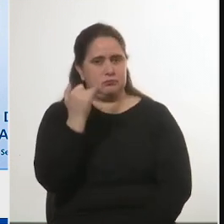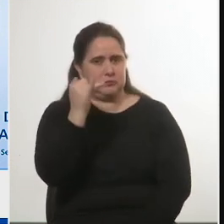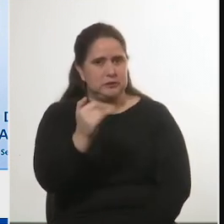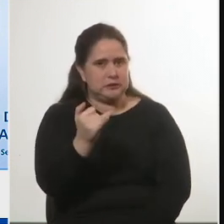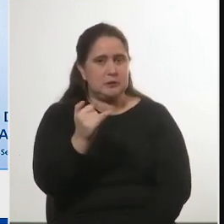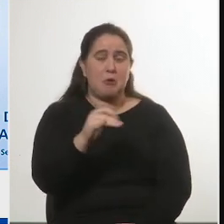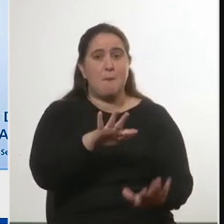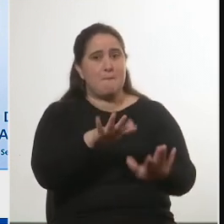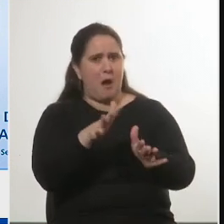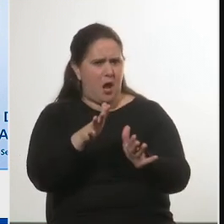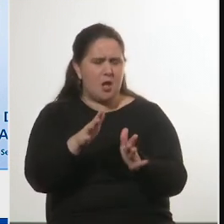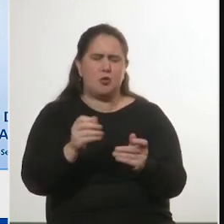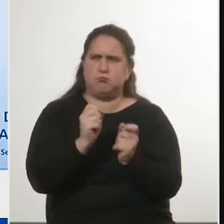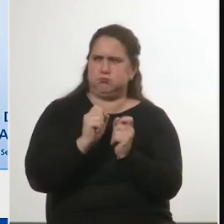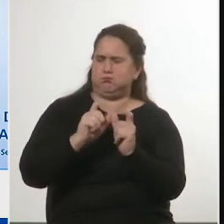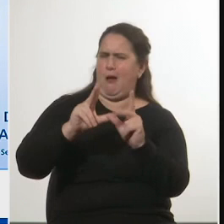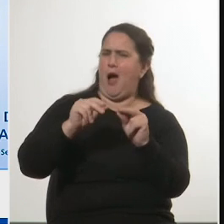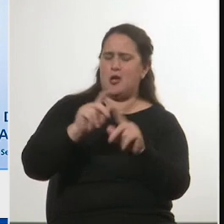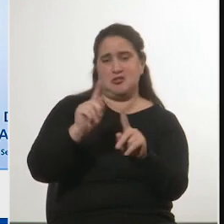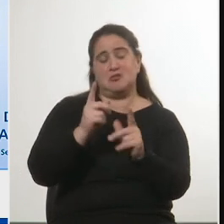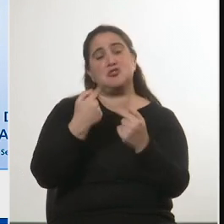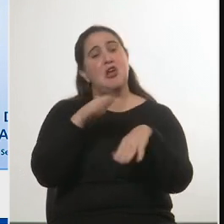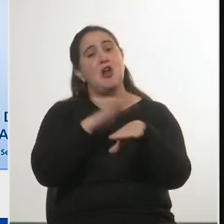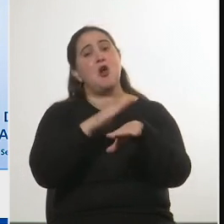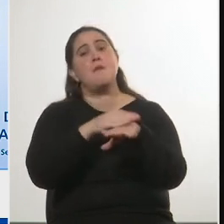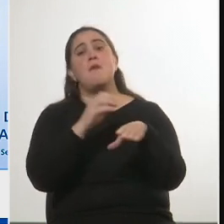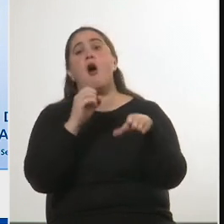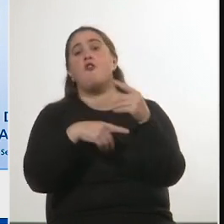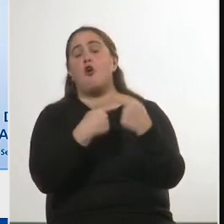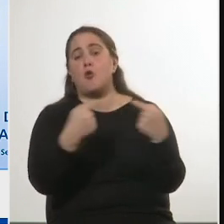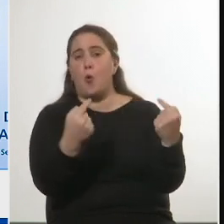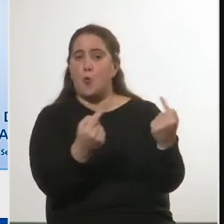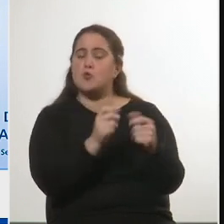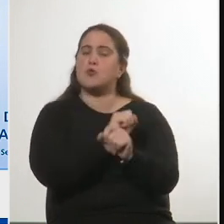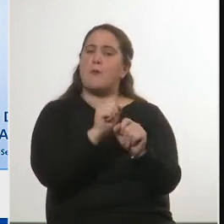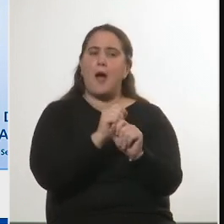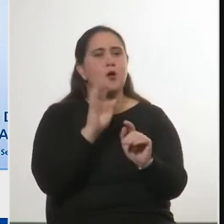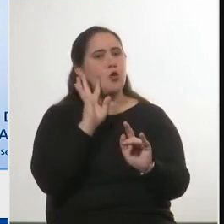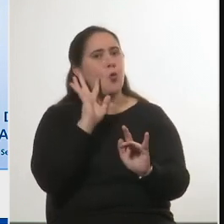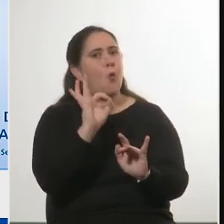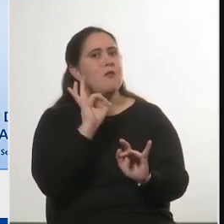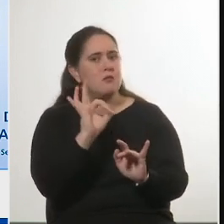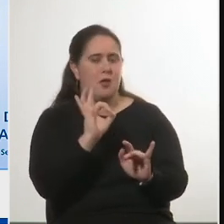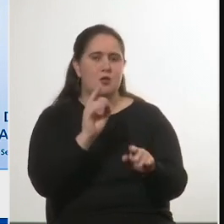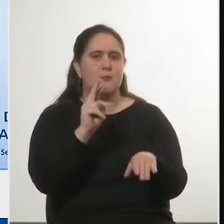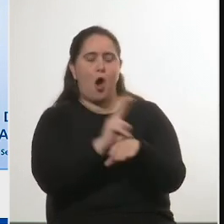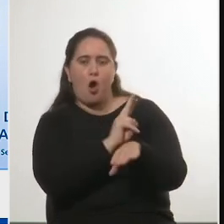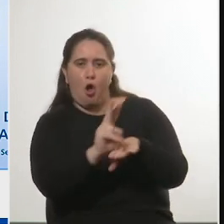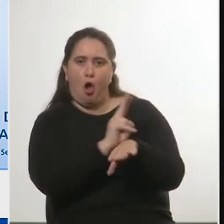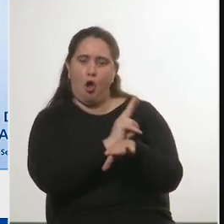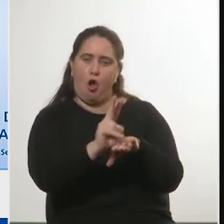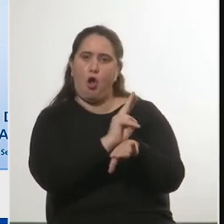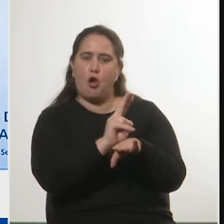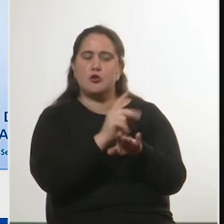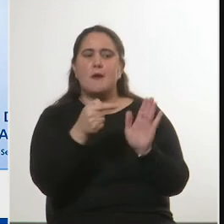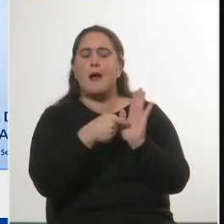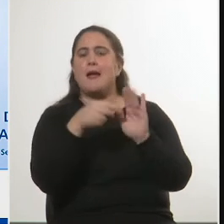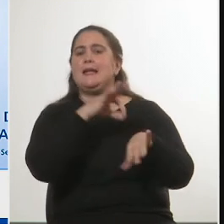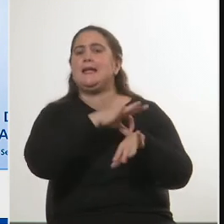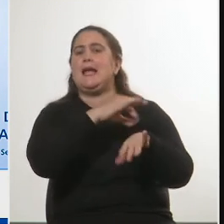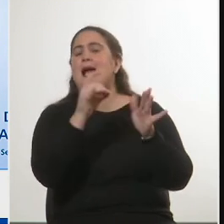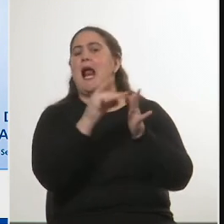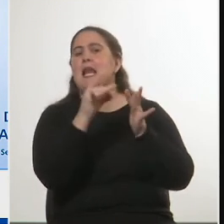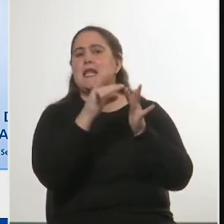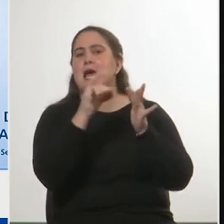calificada como intermedio, por lo que se recomendó al Fondo Nacional de Recursos ser riguroso con los controles establecidos en la Guía de Gestión